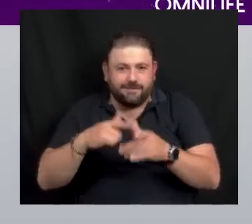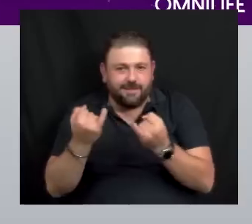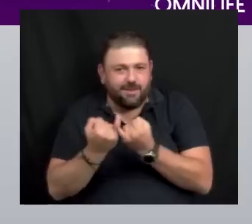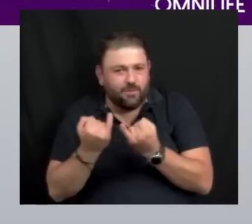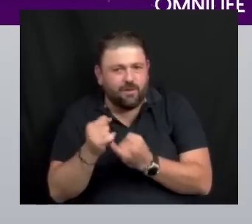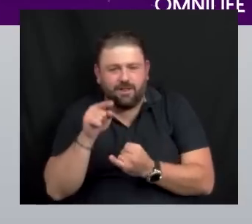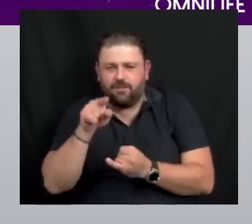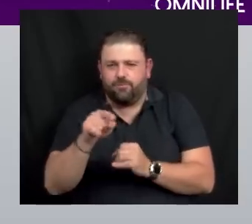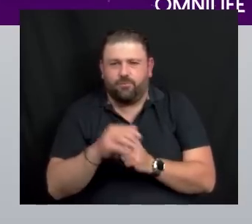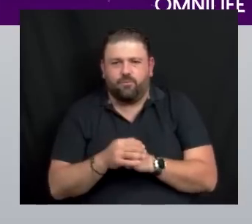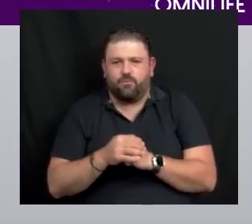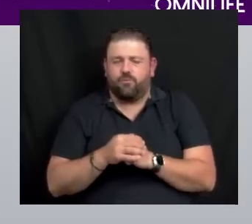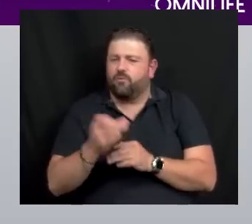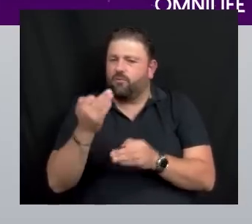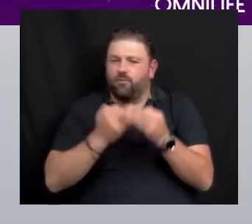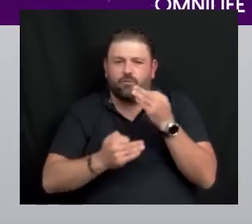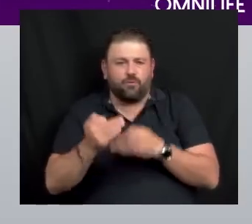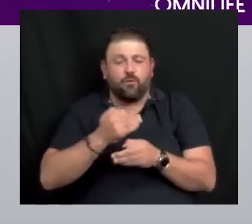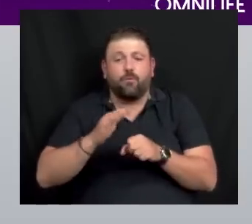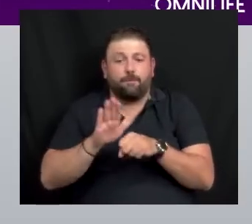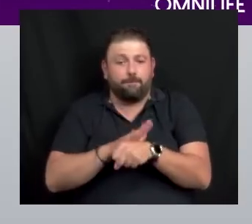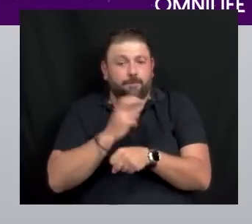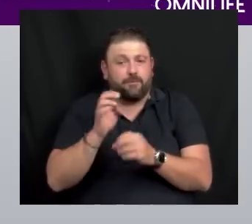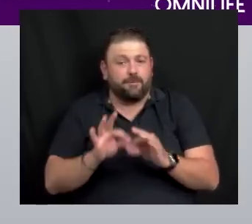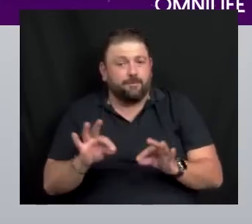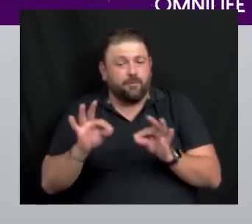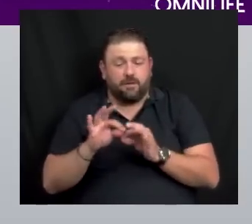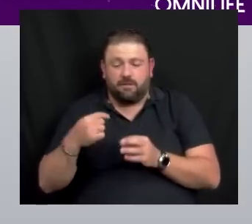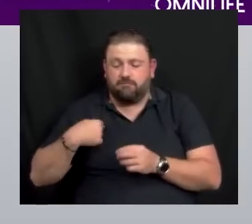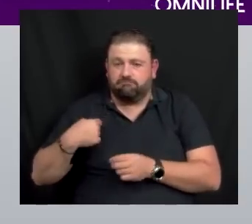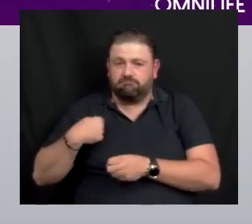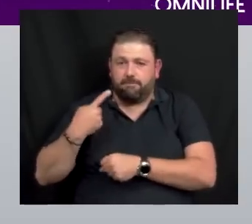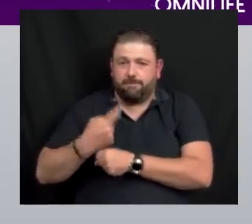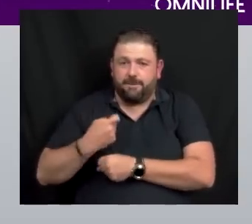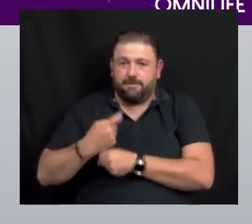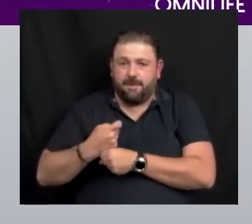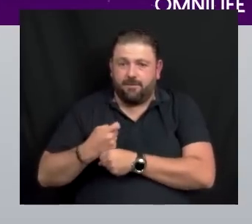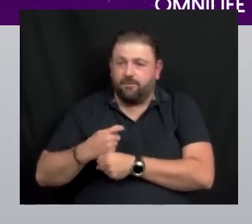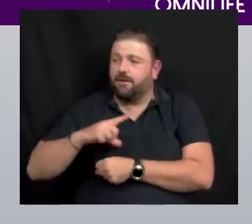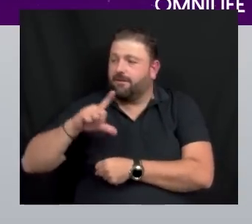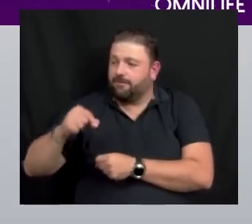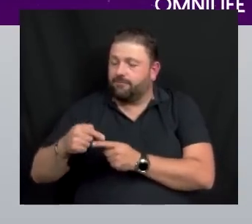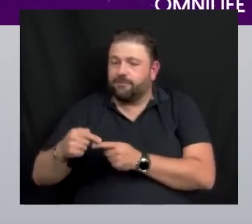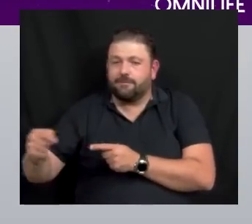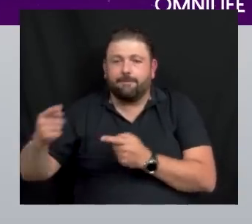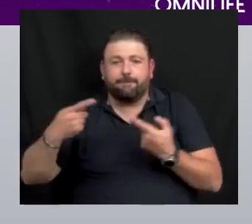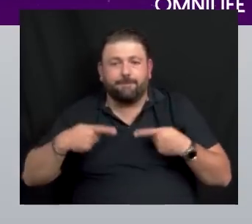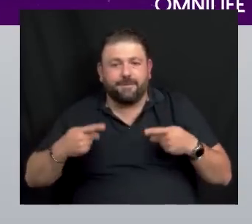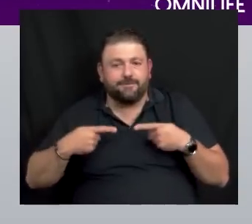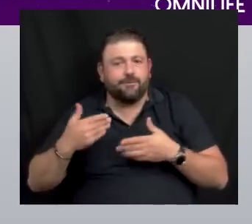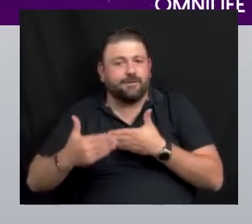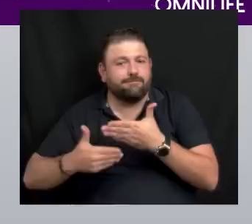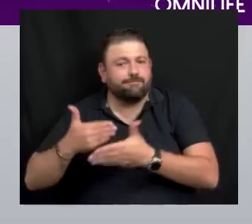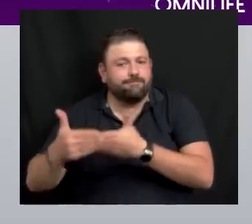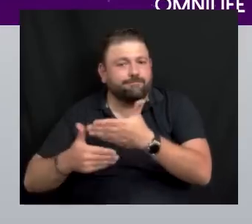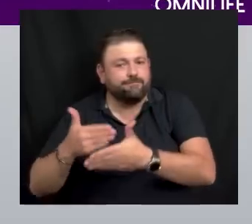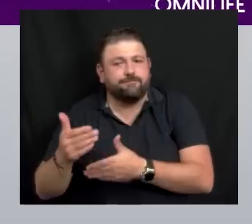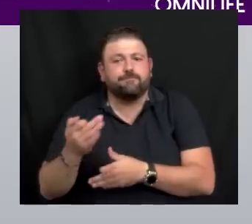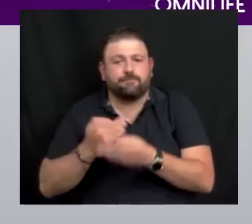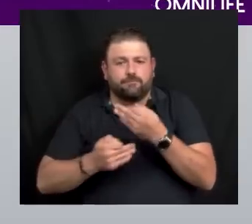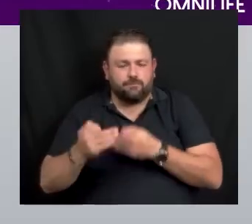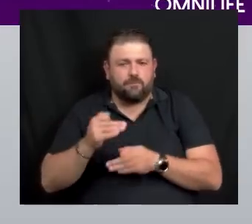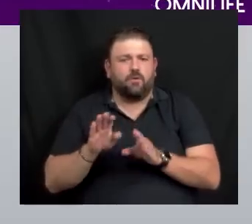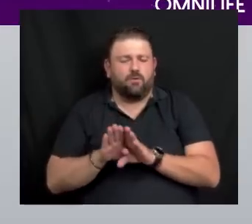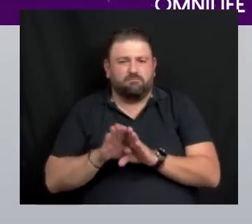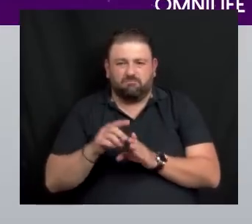hacer las cosas primero para ti, porque los demás ya van a saber cuál es el proceso de crecimiento. Entonces te van a decir, como tú